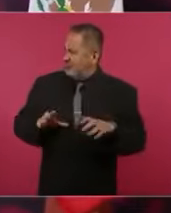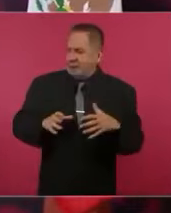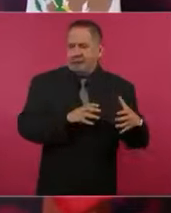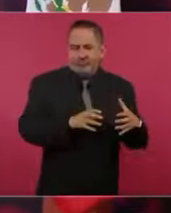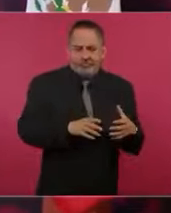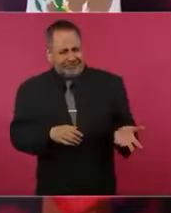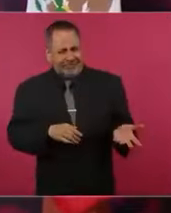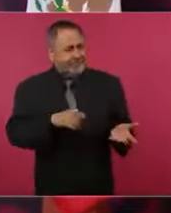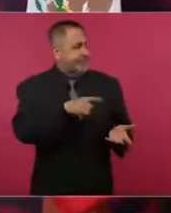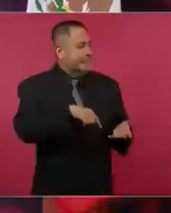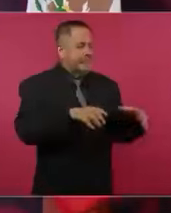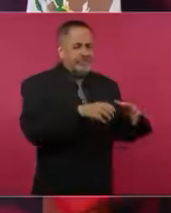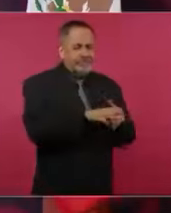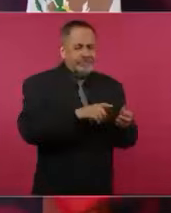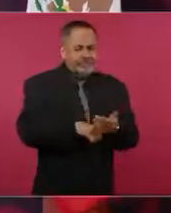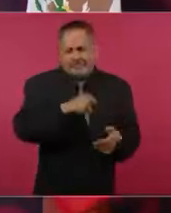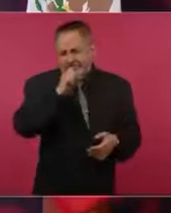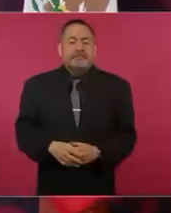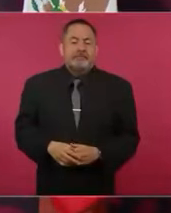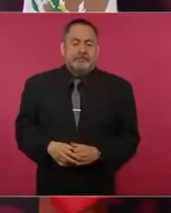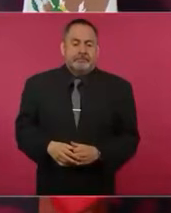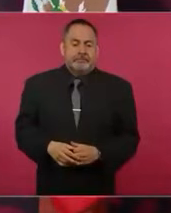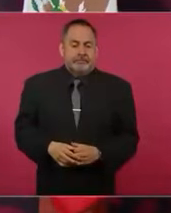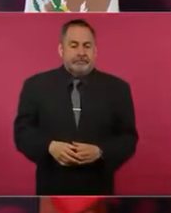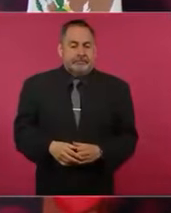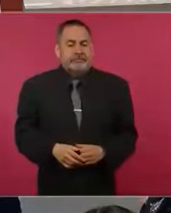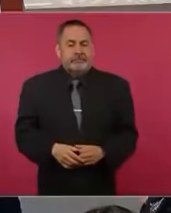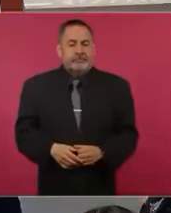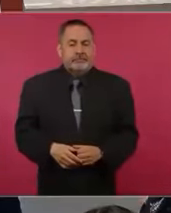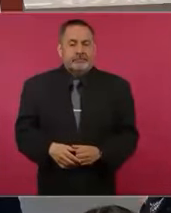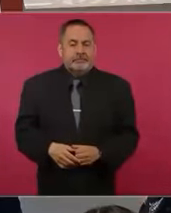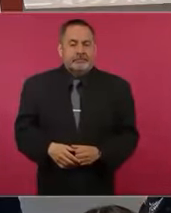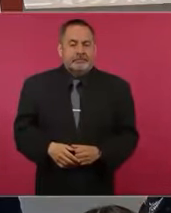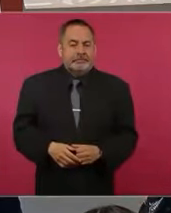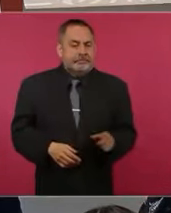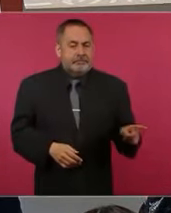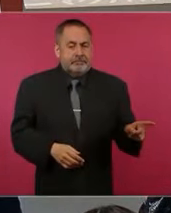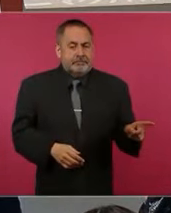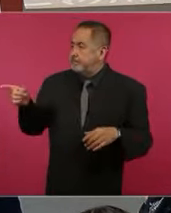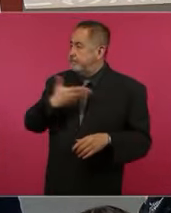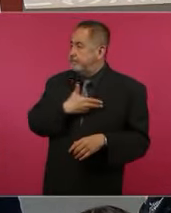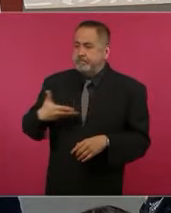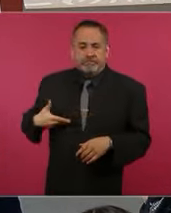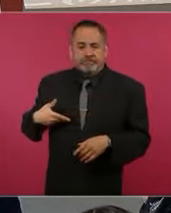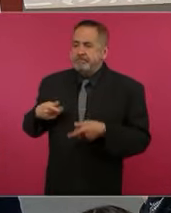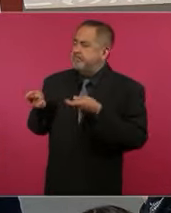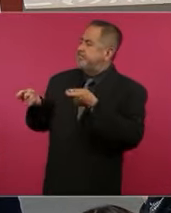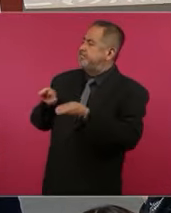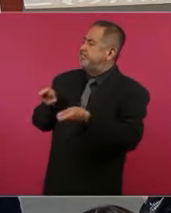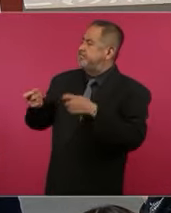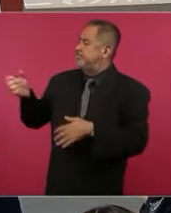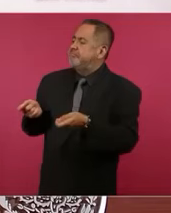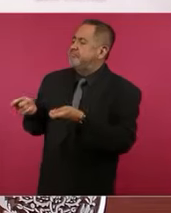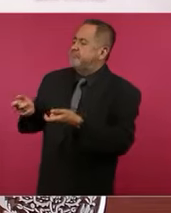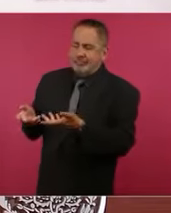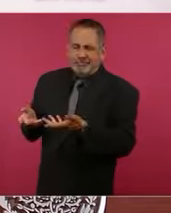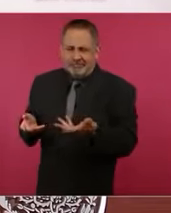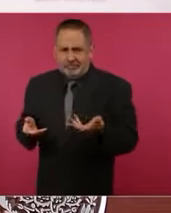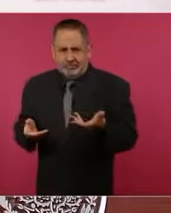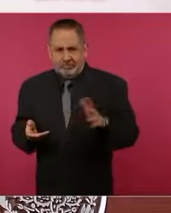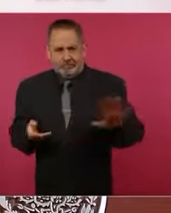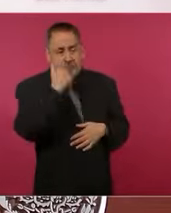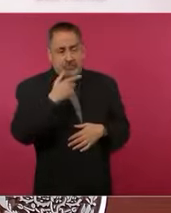las oligarquías, que es la esencia de todo. El que el presidente sea un florero, esté nada más de adorno,